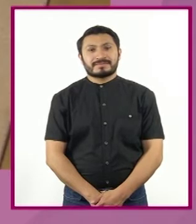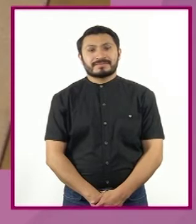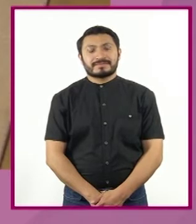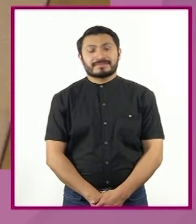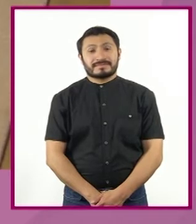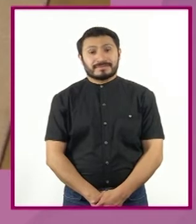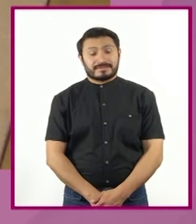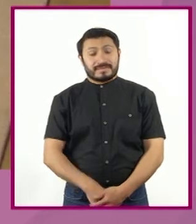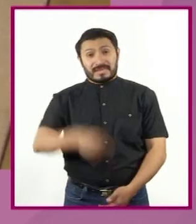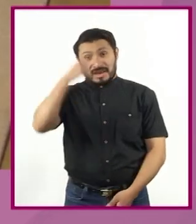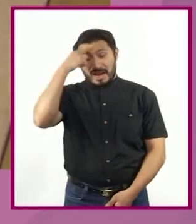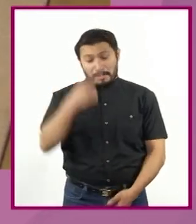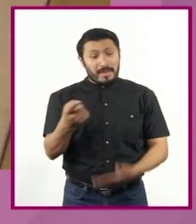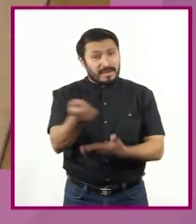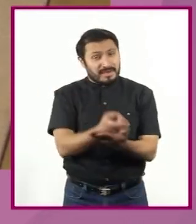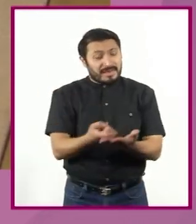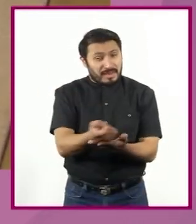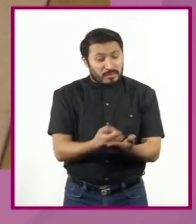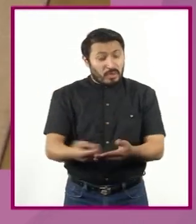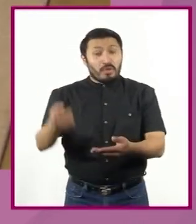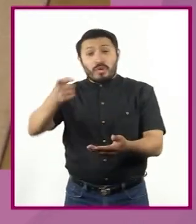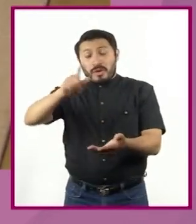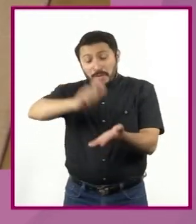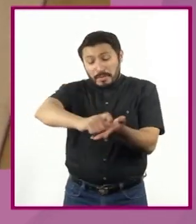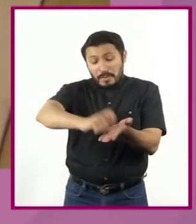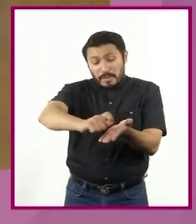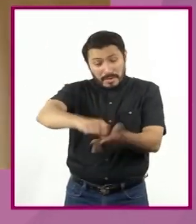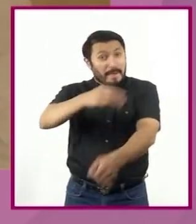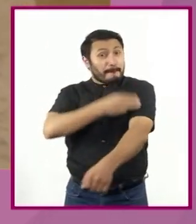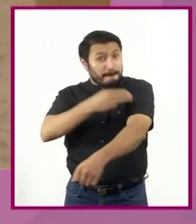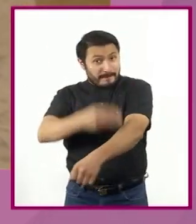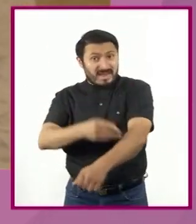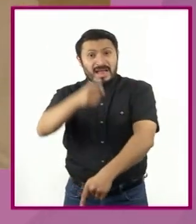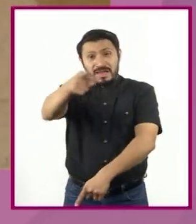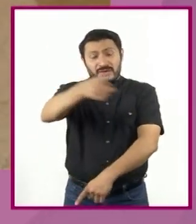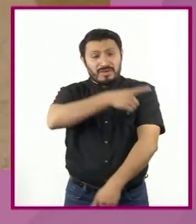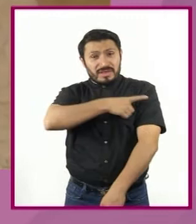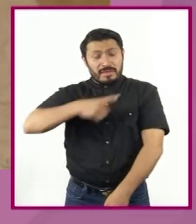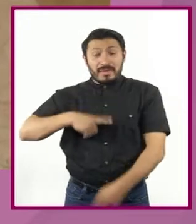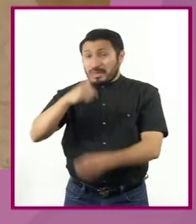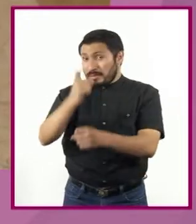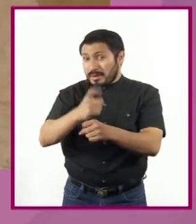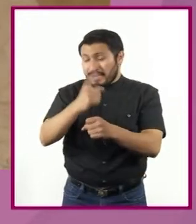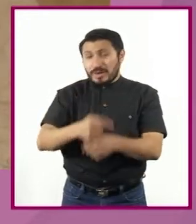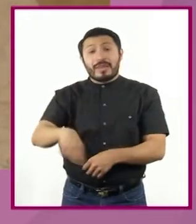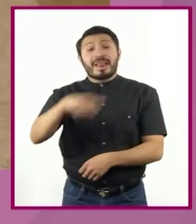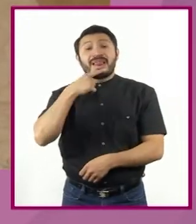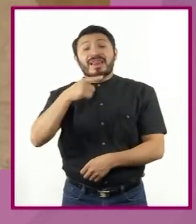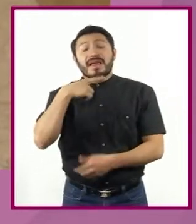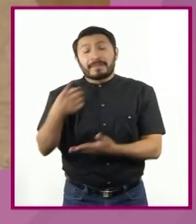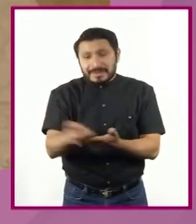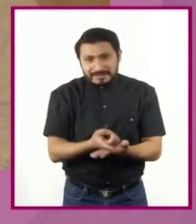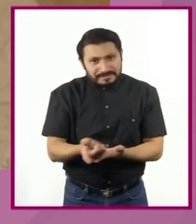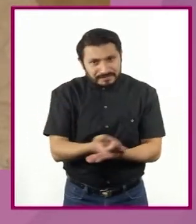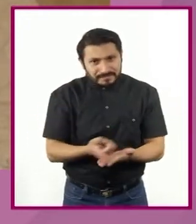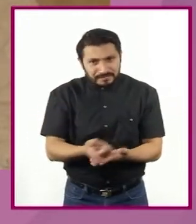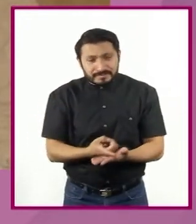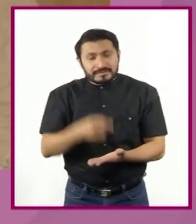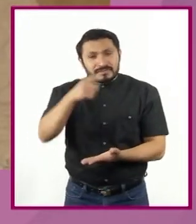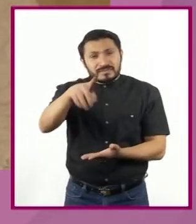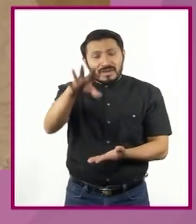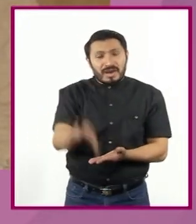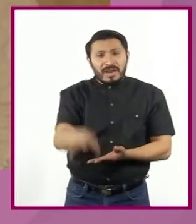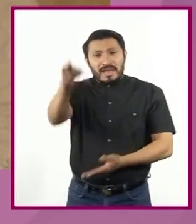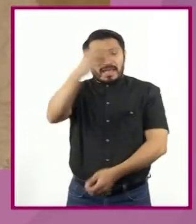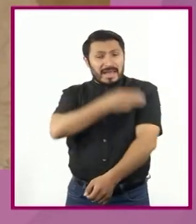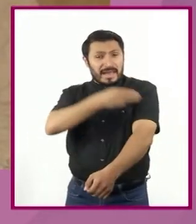Para hacer un diseño en nuestra madera, primero debemos pasar el dibujo a lápiz. La elección de la